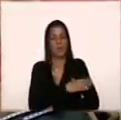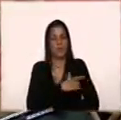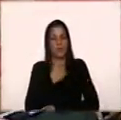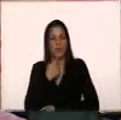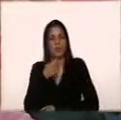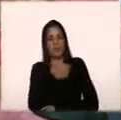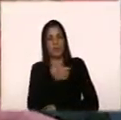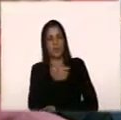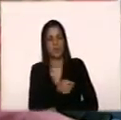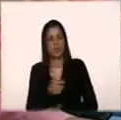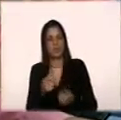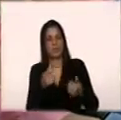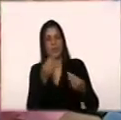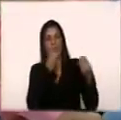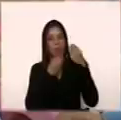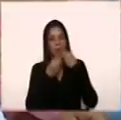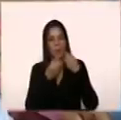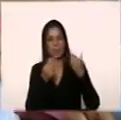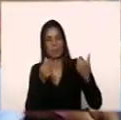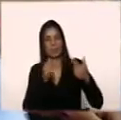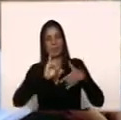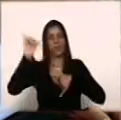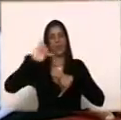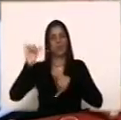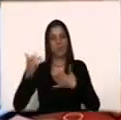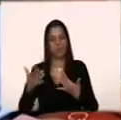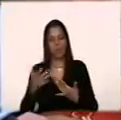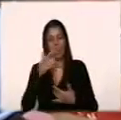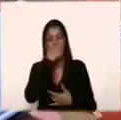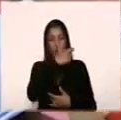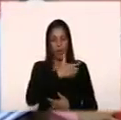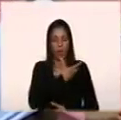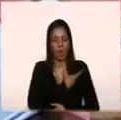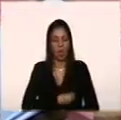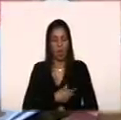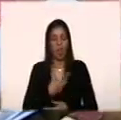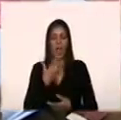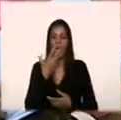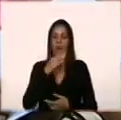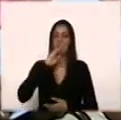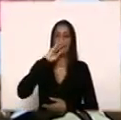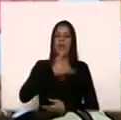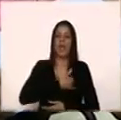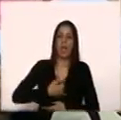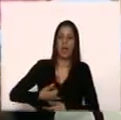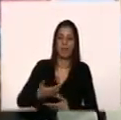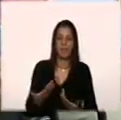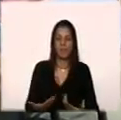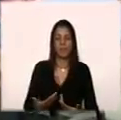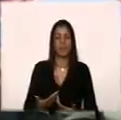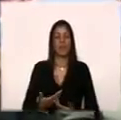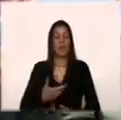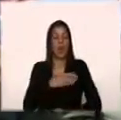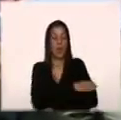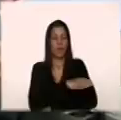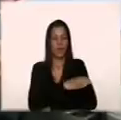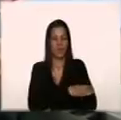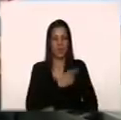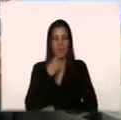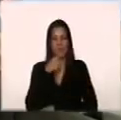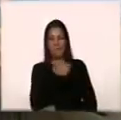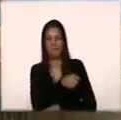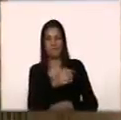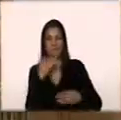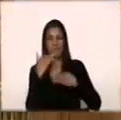Y frente a ese intento de arrodillarnos por vía de negarnos el acceso a los bienes de consumo masivo y de primera